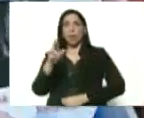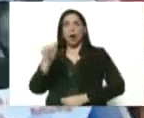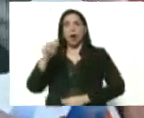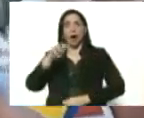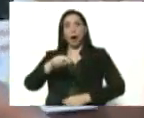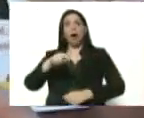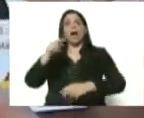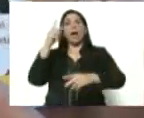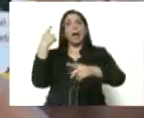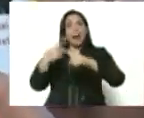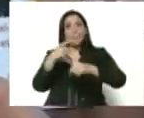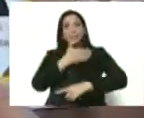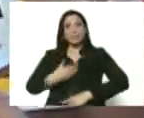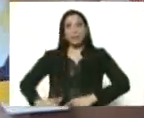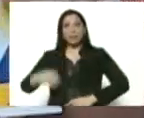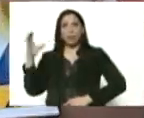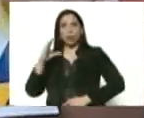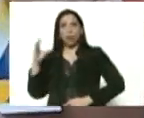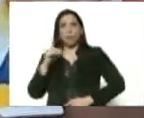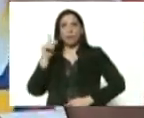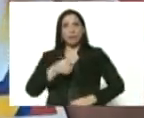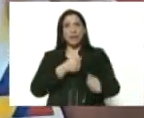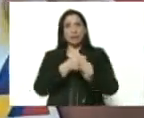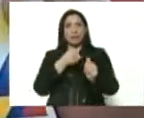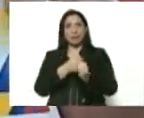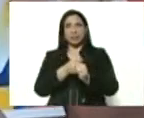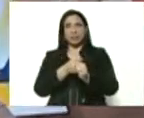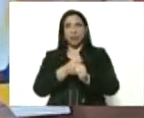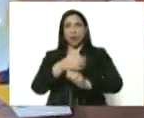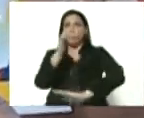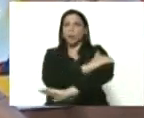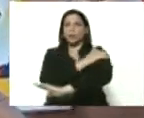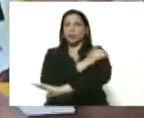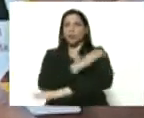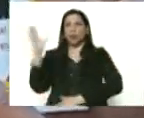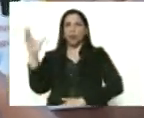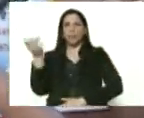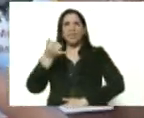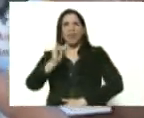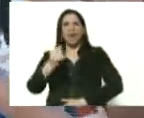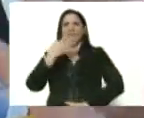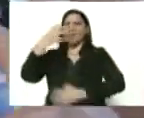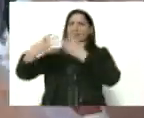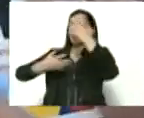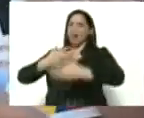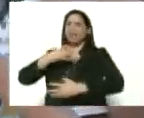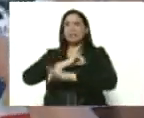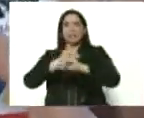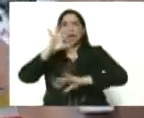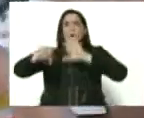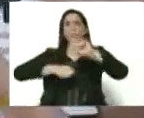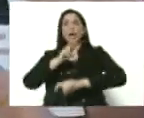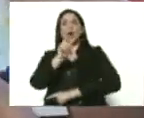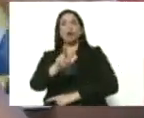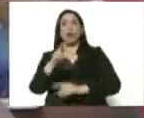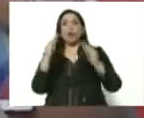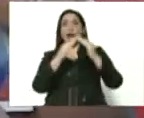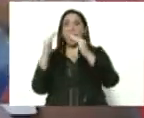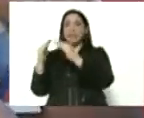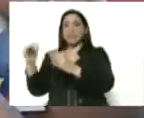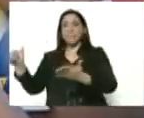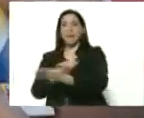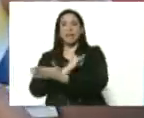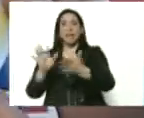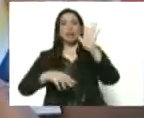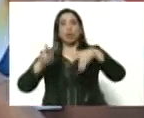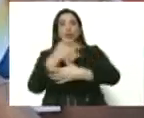asesorando la campaña de estos dos representantes de la derecha colombiana, apareció un escándalo porque se había comprado dos apartamentos en Miami por